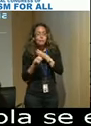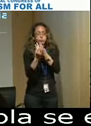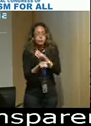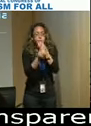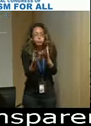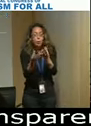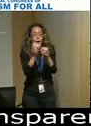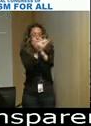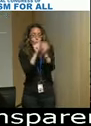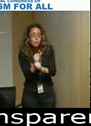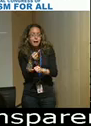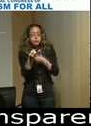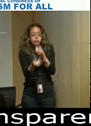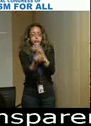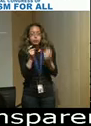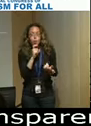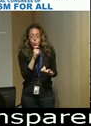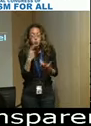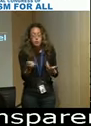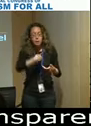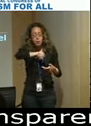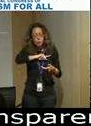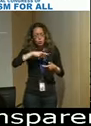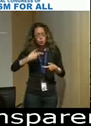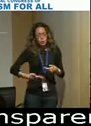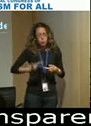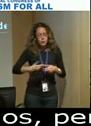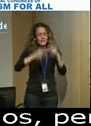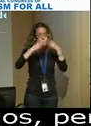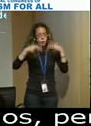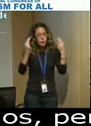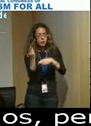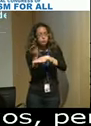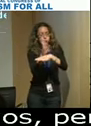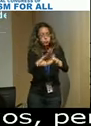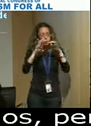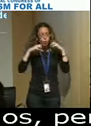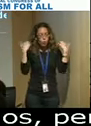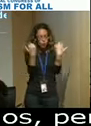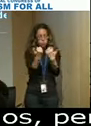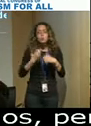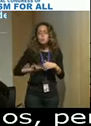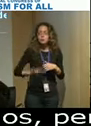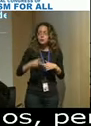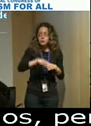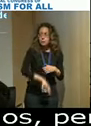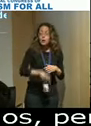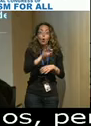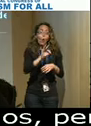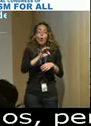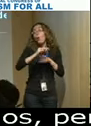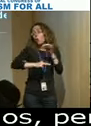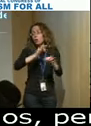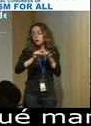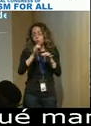lo contamos. Entonces, bueno, para nosotros también es muy importante las publicaciones, los congresos o el organizar eventos,